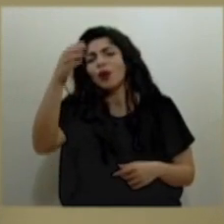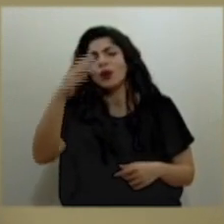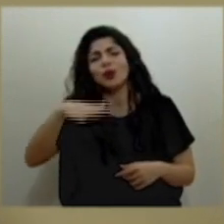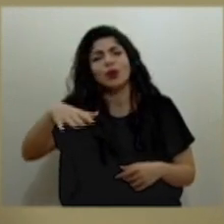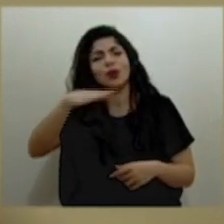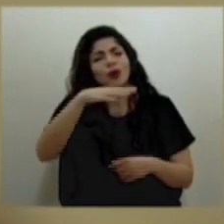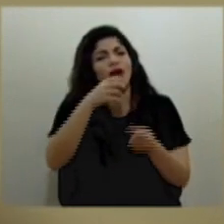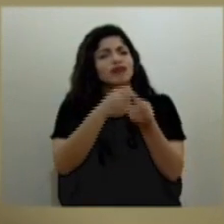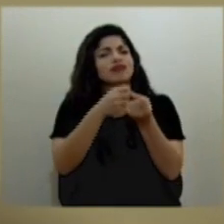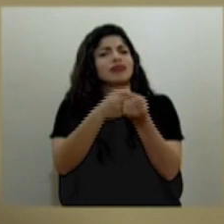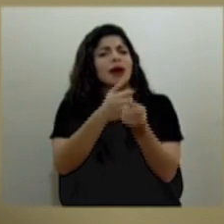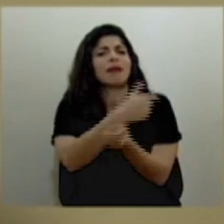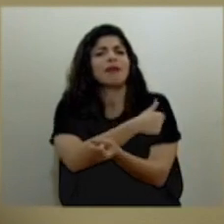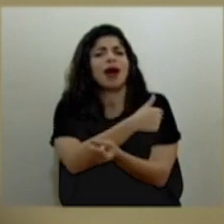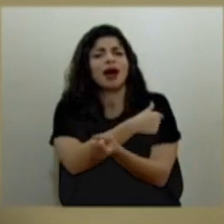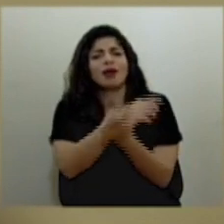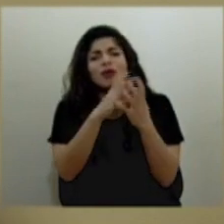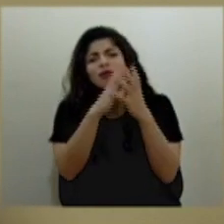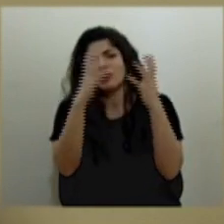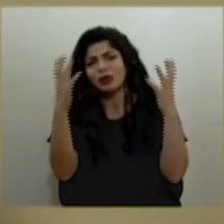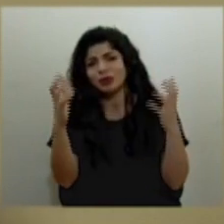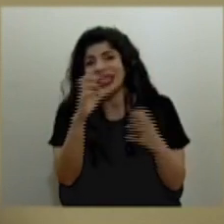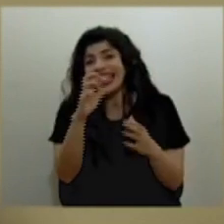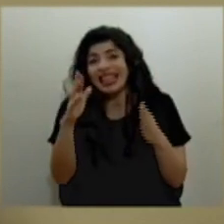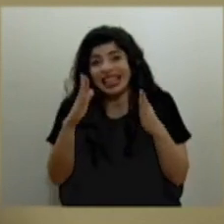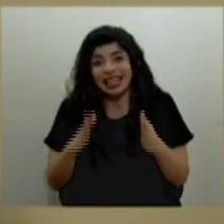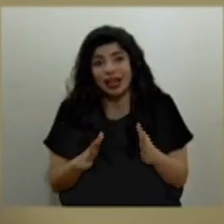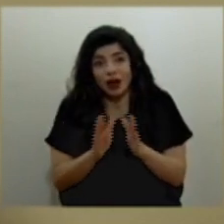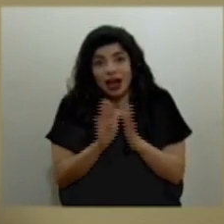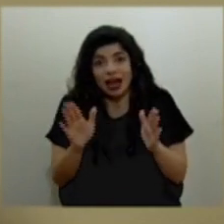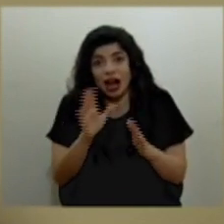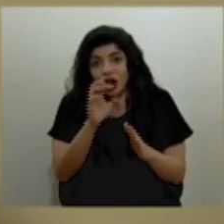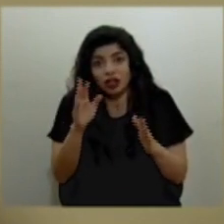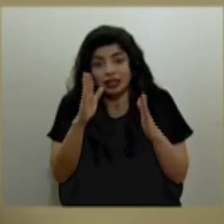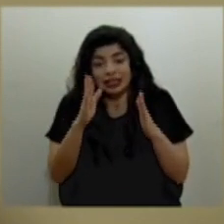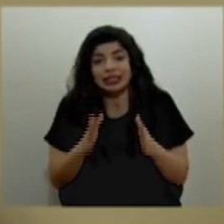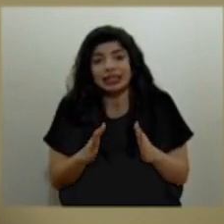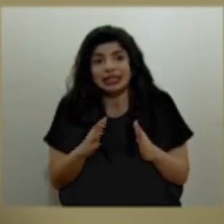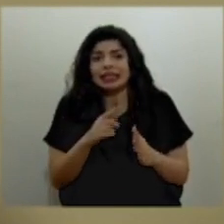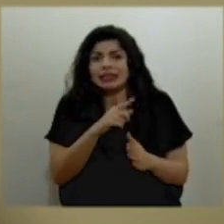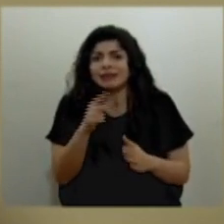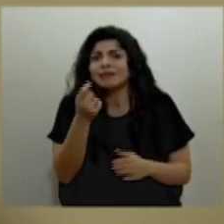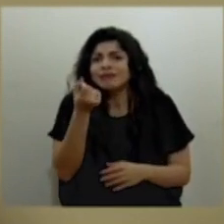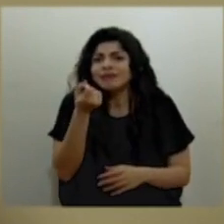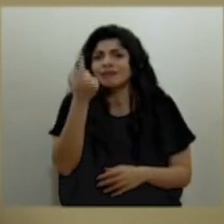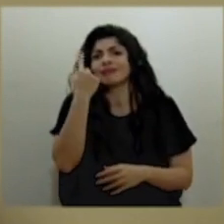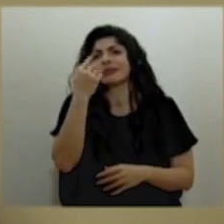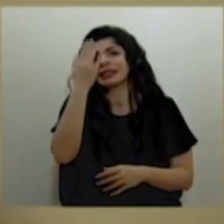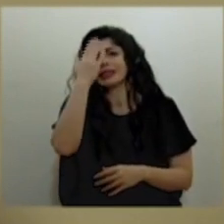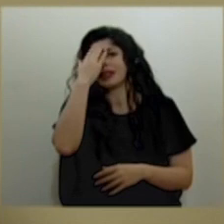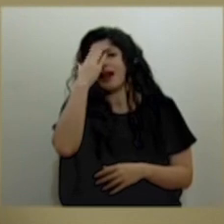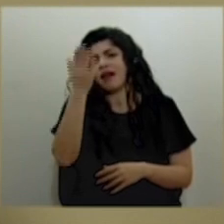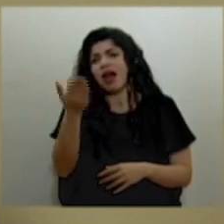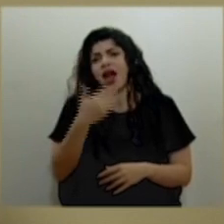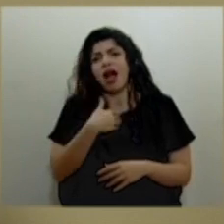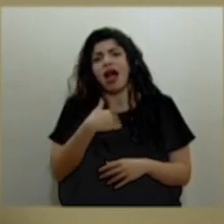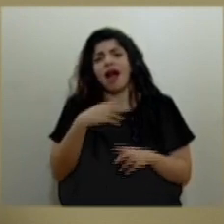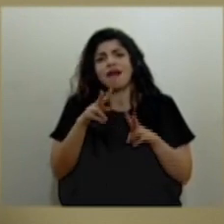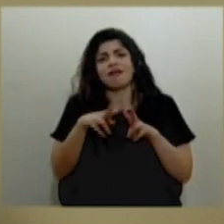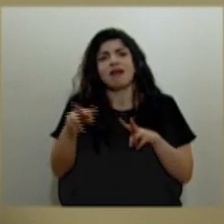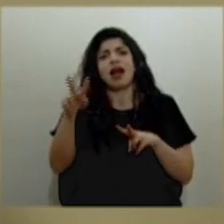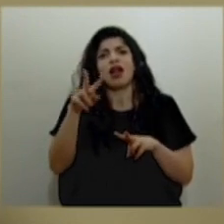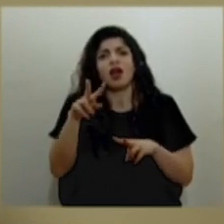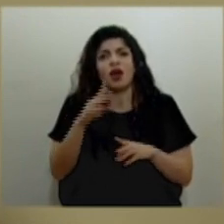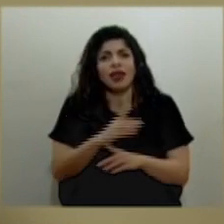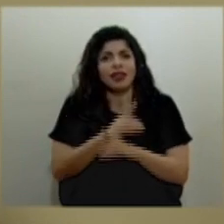hacia la vacunación y el tico en promedio, el costarricense, ha entendido y le ha dado el valor que tiene la